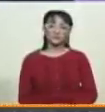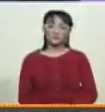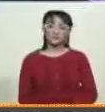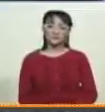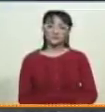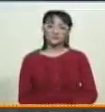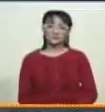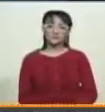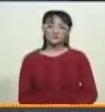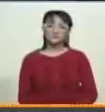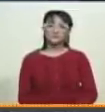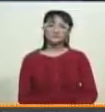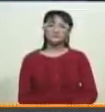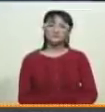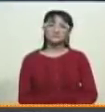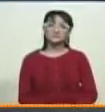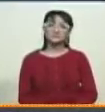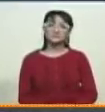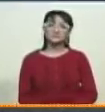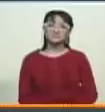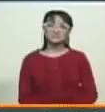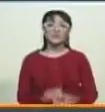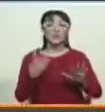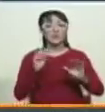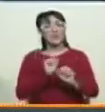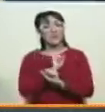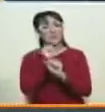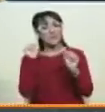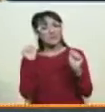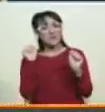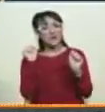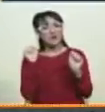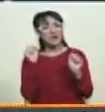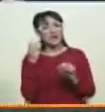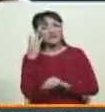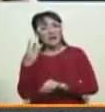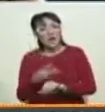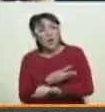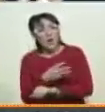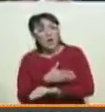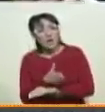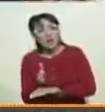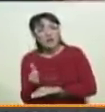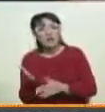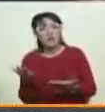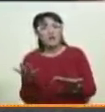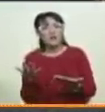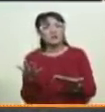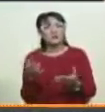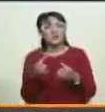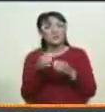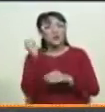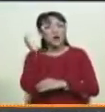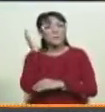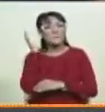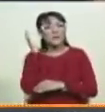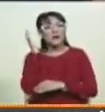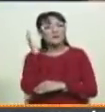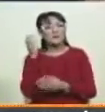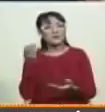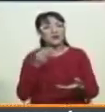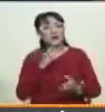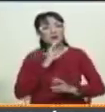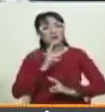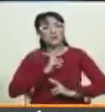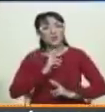Se había movilizado, eso era alrededor de las 9 de la mañana. Ya tres horas después, ¿cuáles son los datos que está manejando el comando de campaña, considerando que reciben